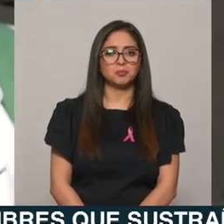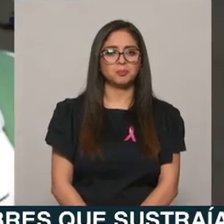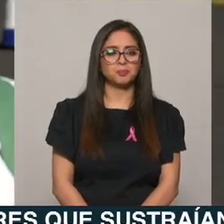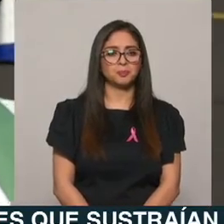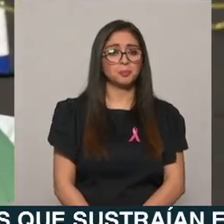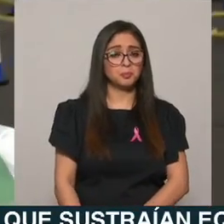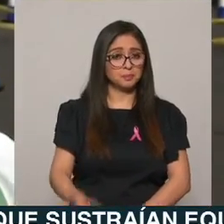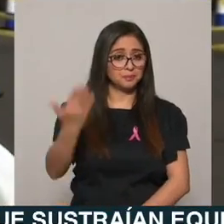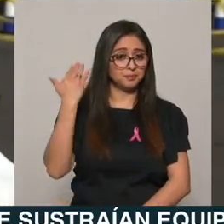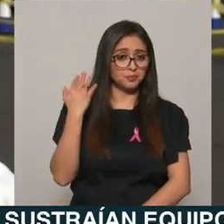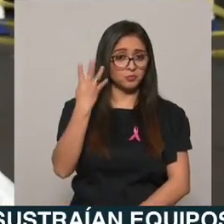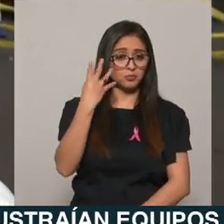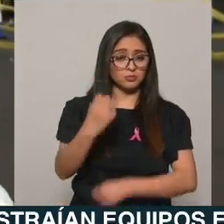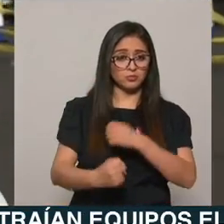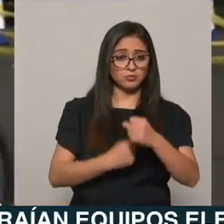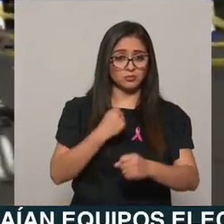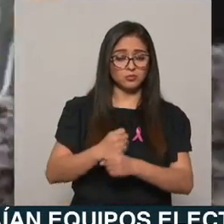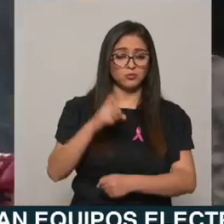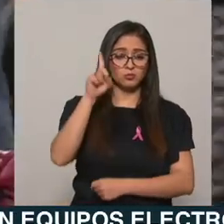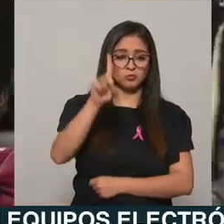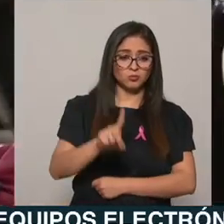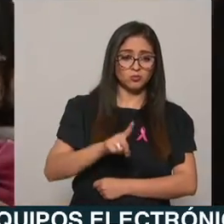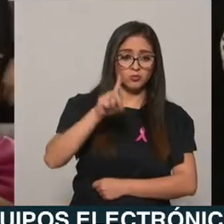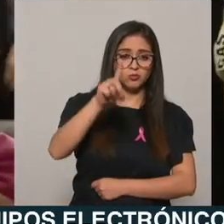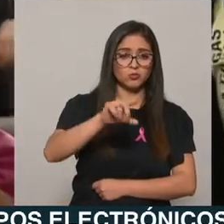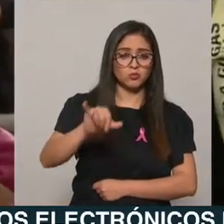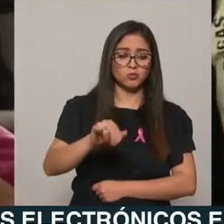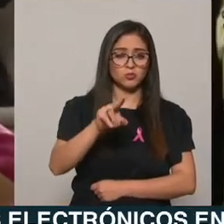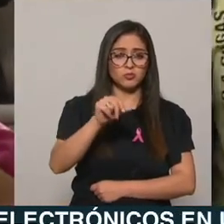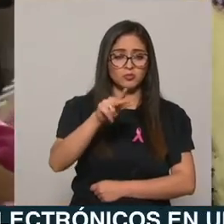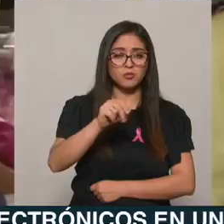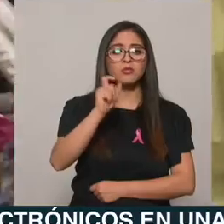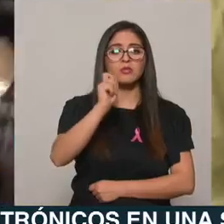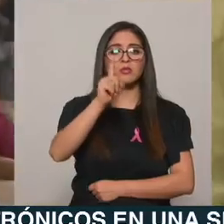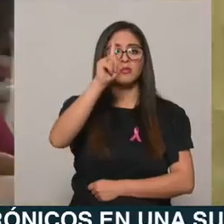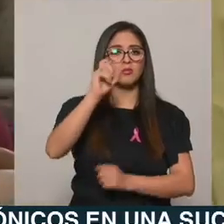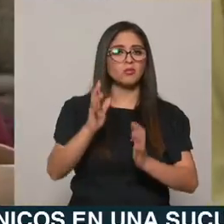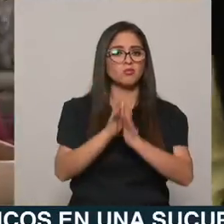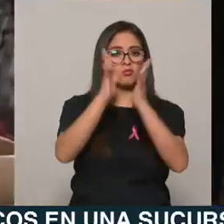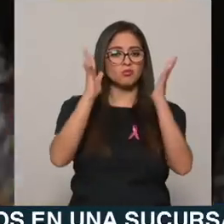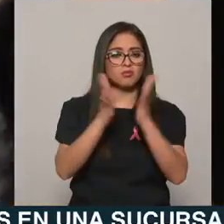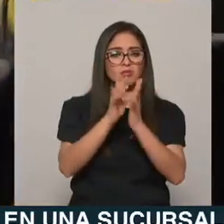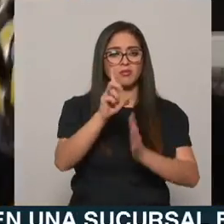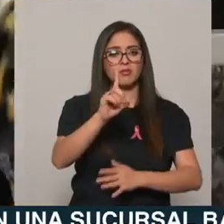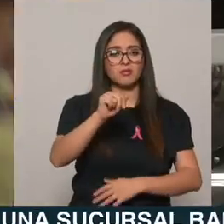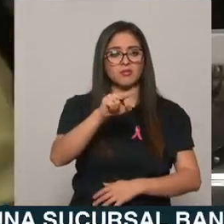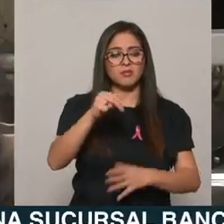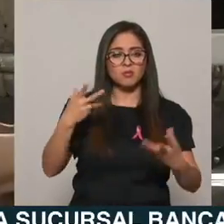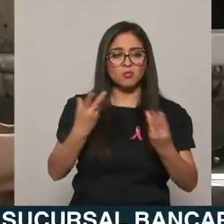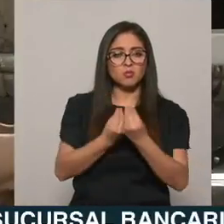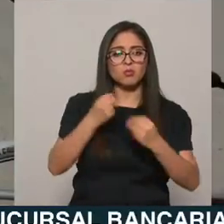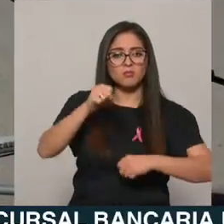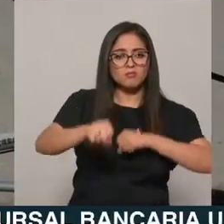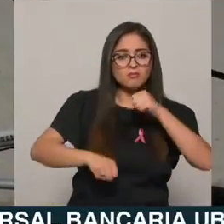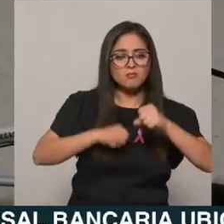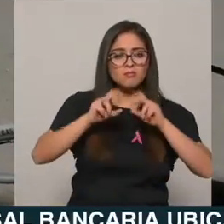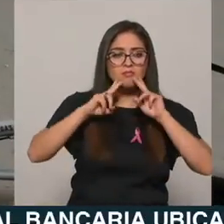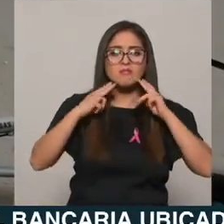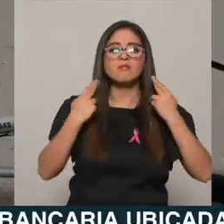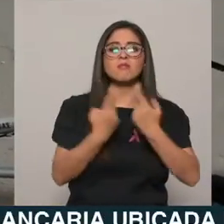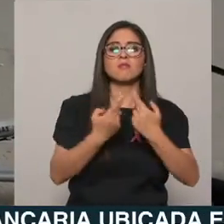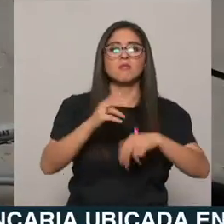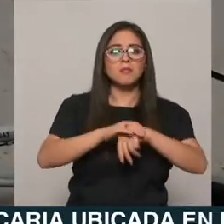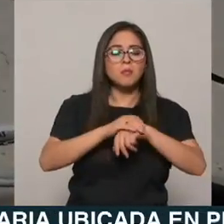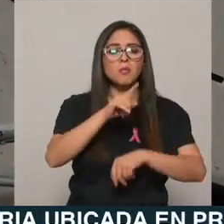Desde hace 4 años, cada domingo Juan Carlos asiste a la fuente de la Diana Cazadora para rodar, se reúne con sus amigos y espera a que